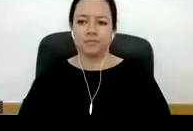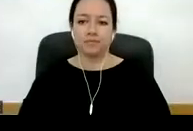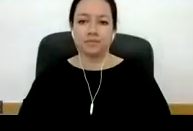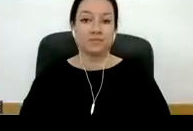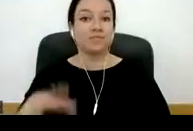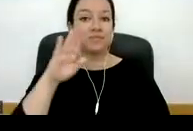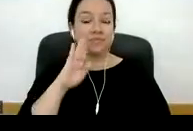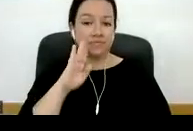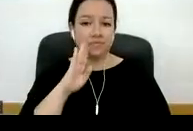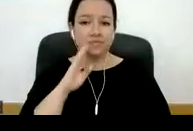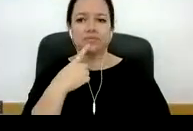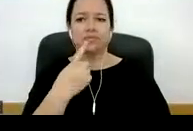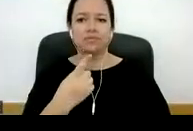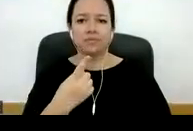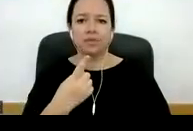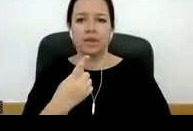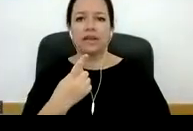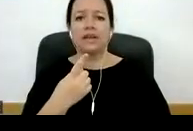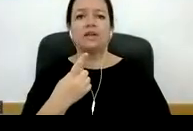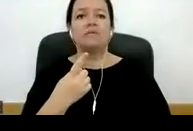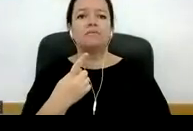Como os decía, pues resultaba